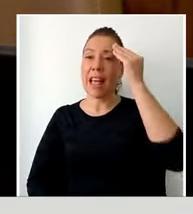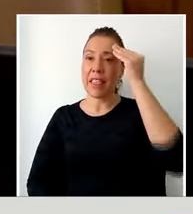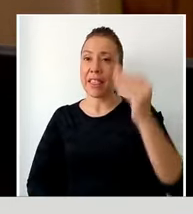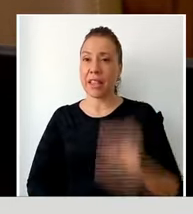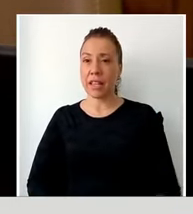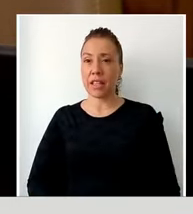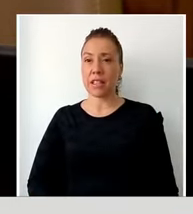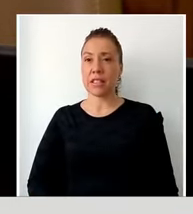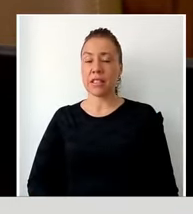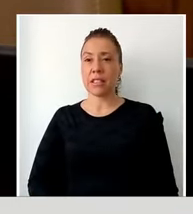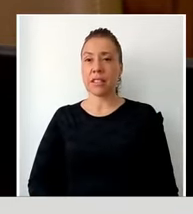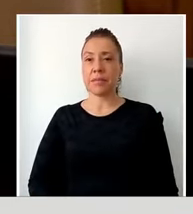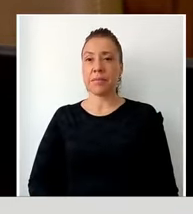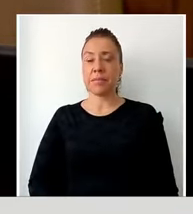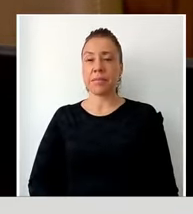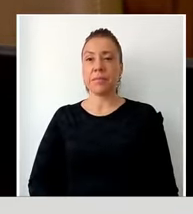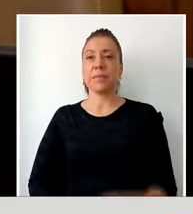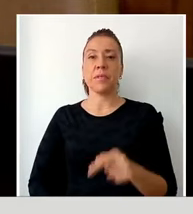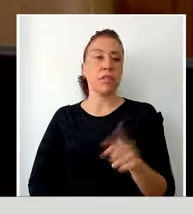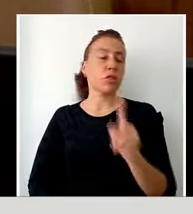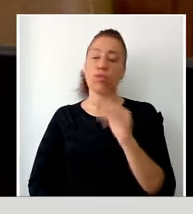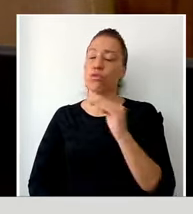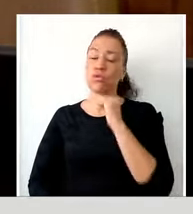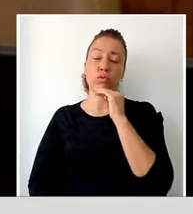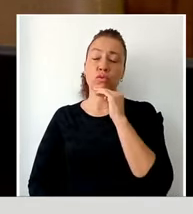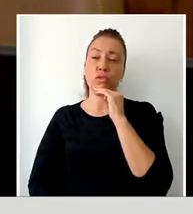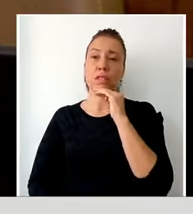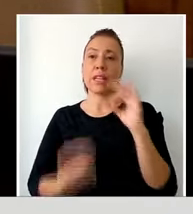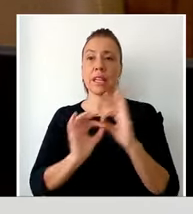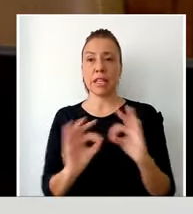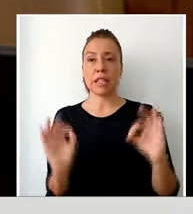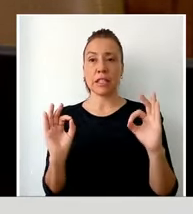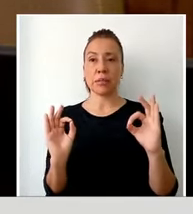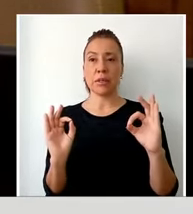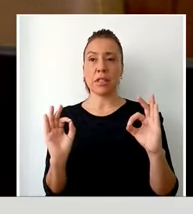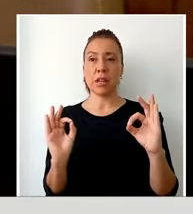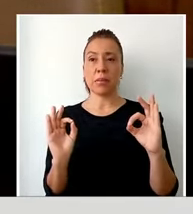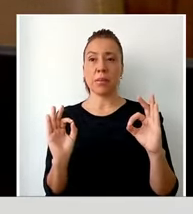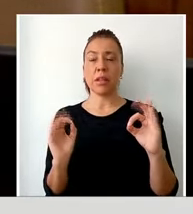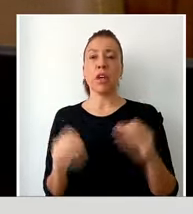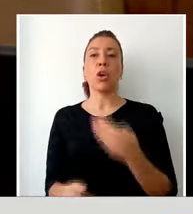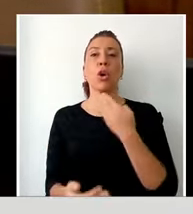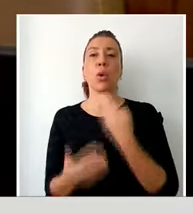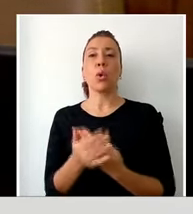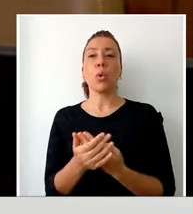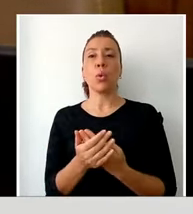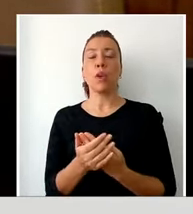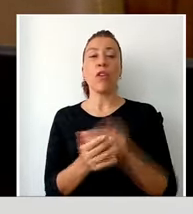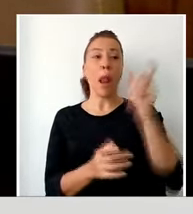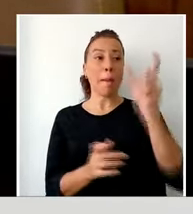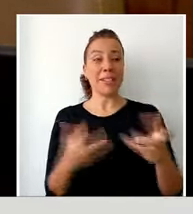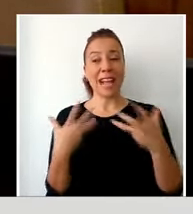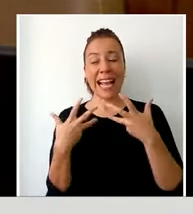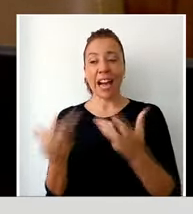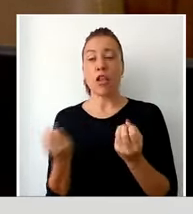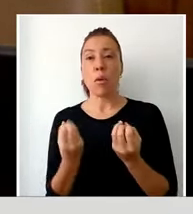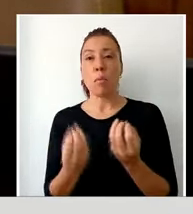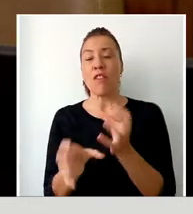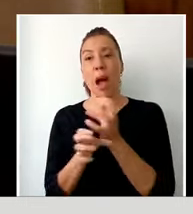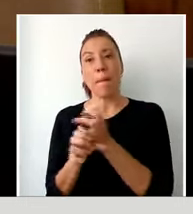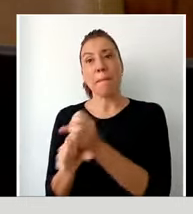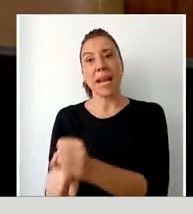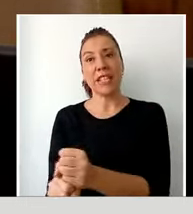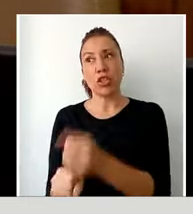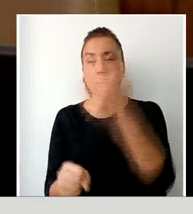todas luces presidentas e insuficiente especialmente en casos en los que el agresor genera una presión indebida a las víctimas